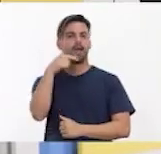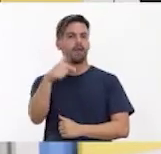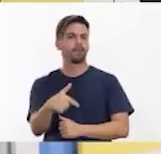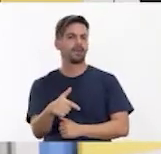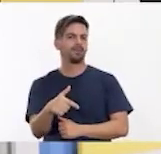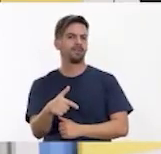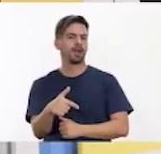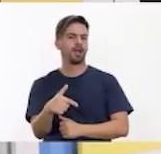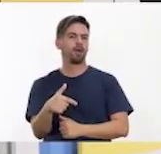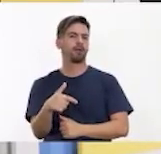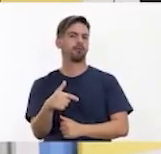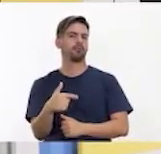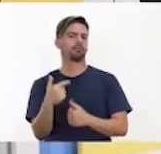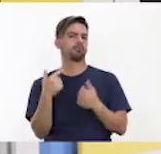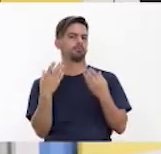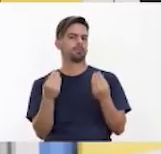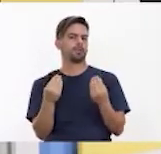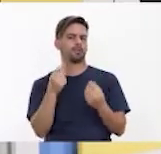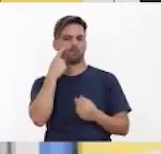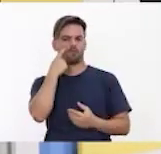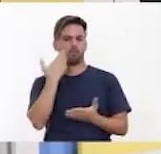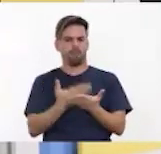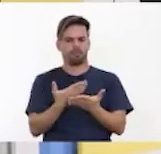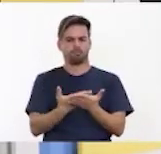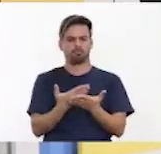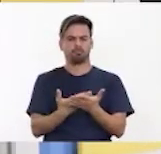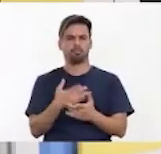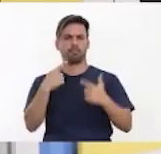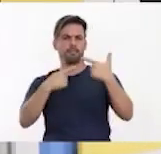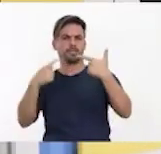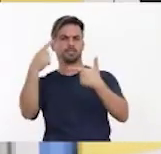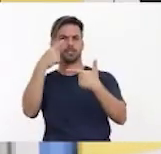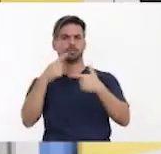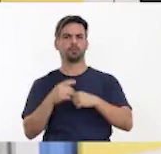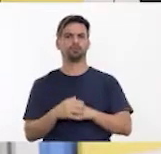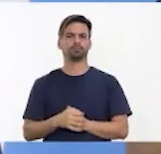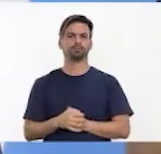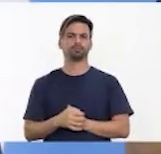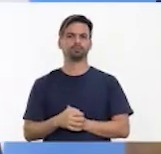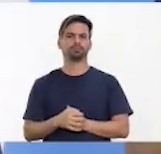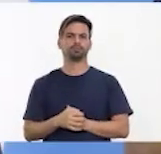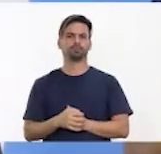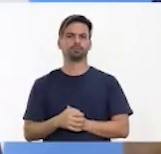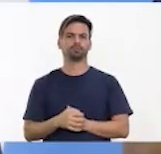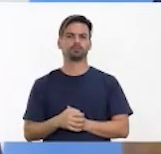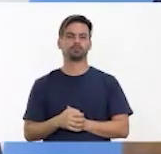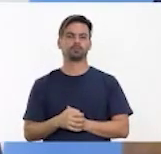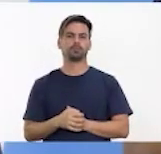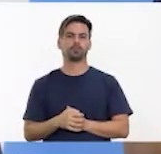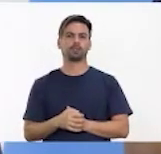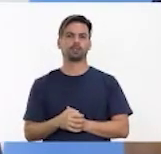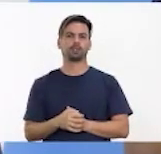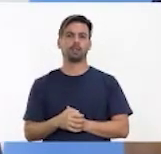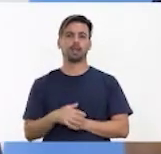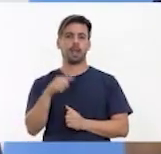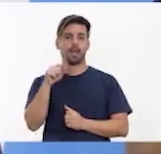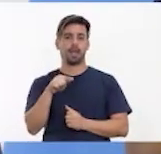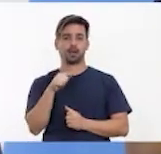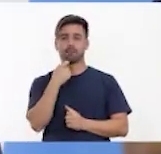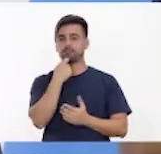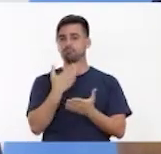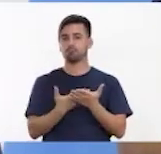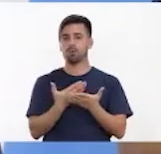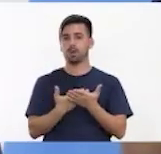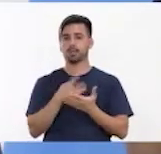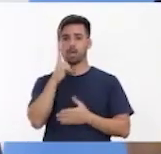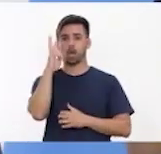continuación, ejemplificar cómo se manifiestan esos principios. En este sentido, les